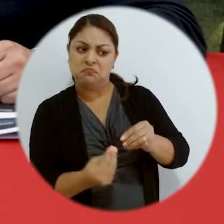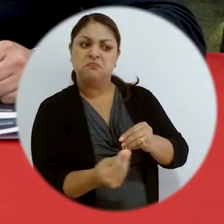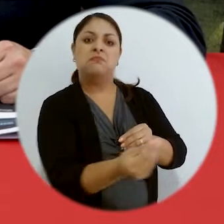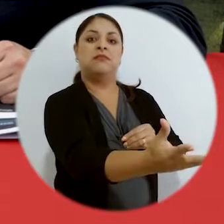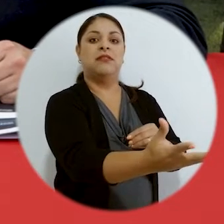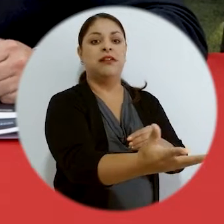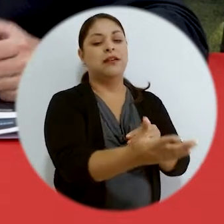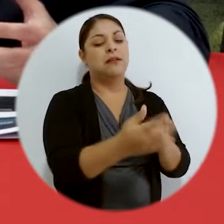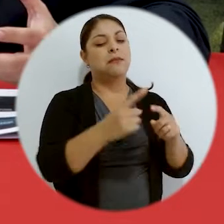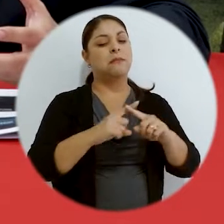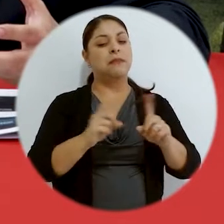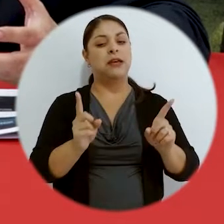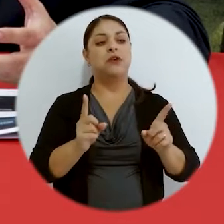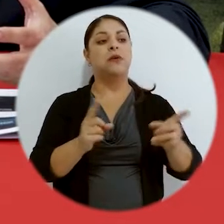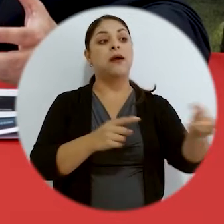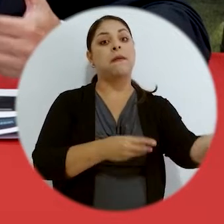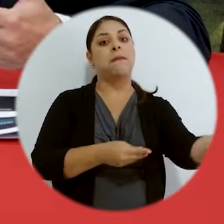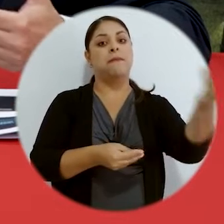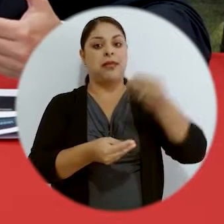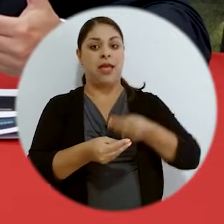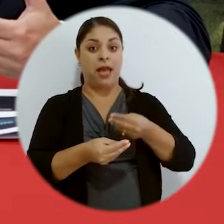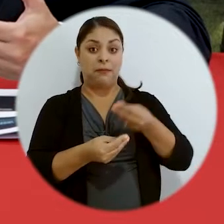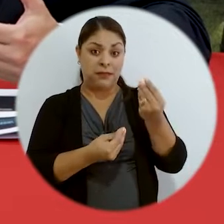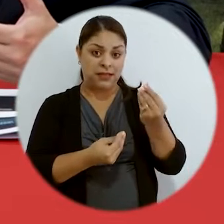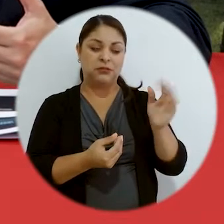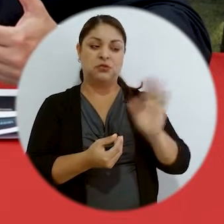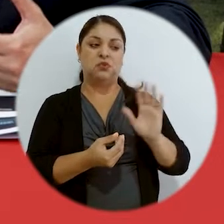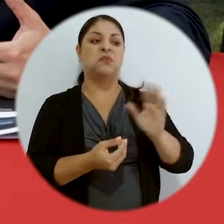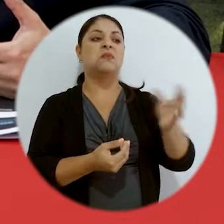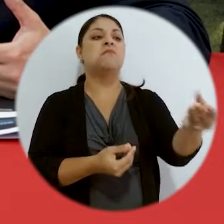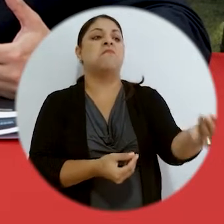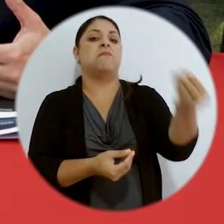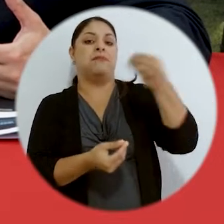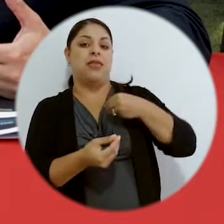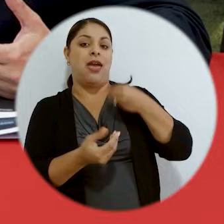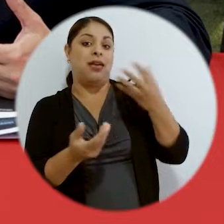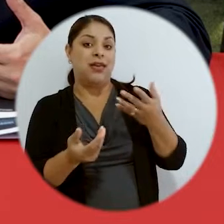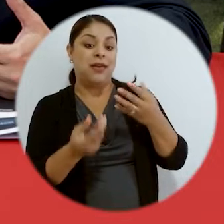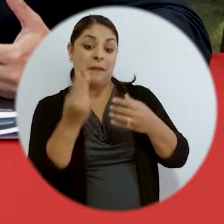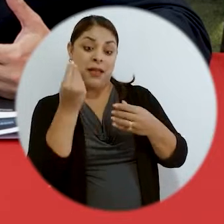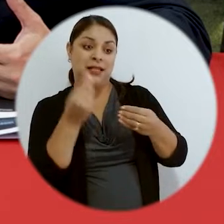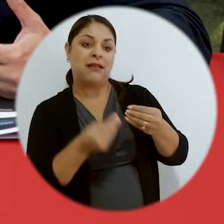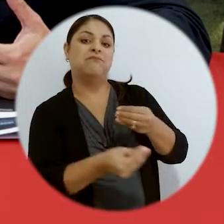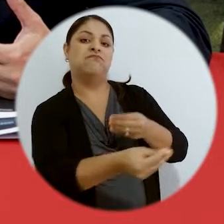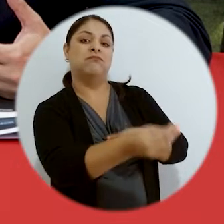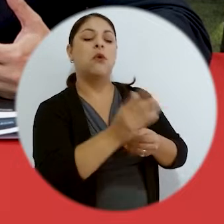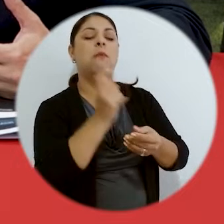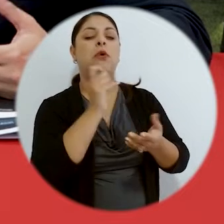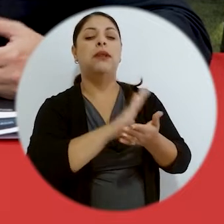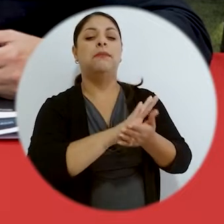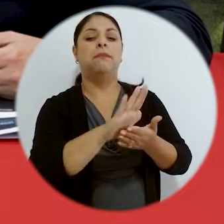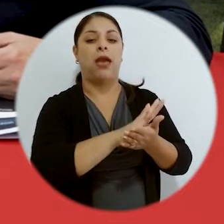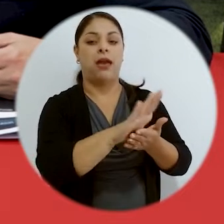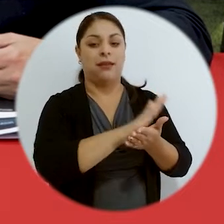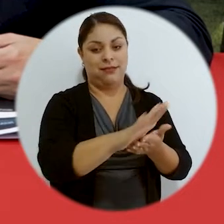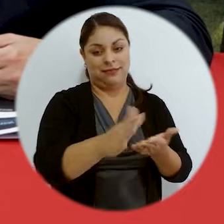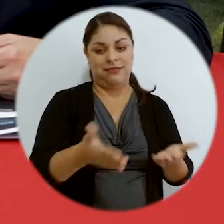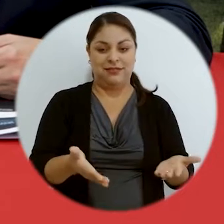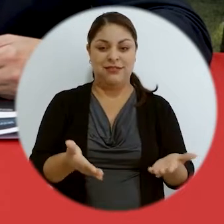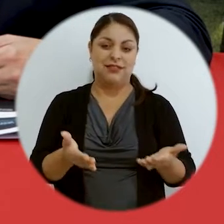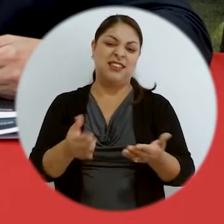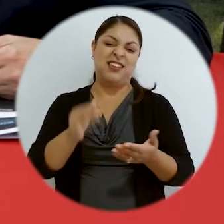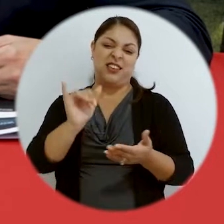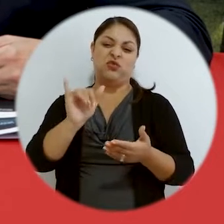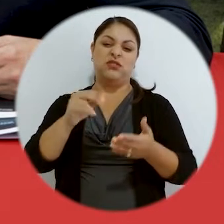yo se lo presto a usted, don Leiner, pero a cambio no de que me pague, sino a cambio de ver cómo hago que ese dinero ilícito logre blanquearse.